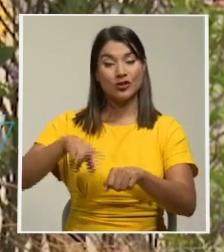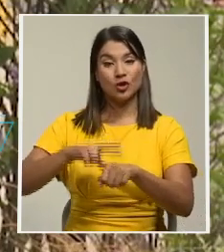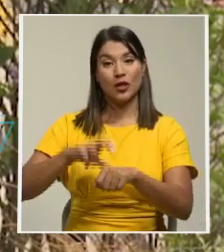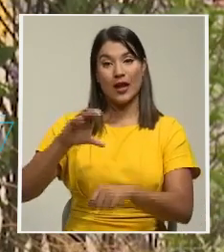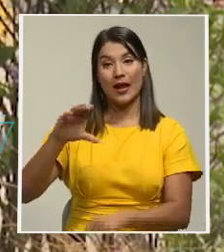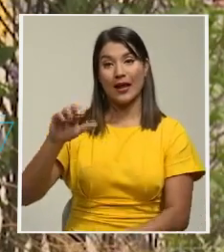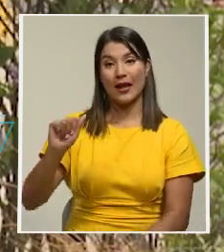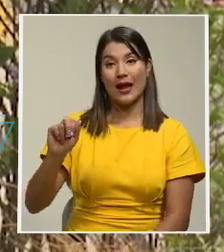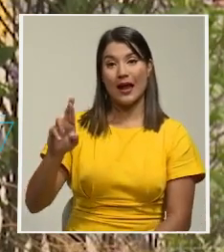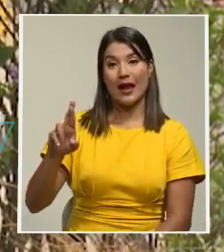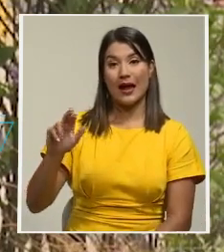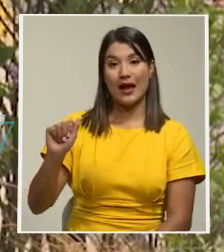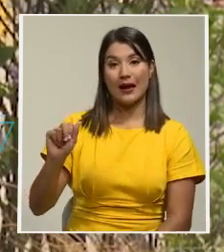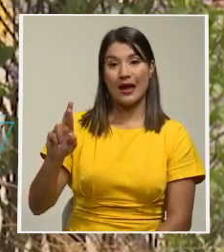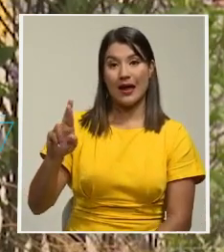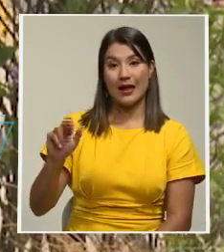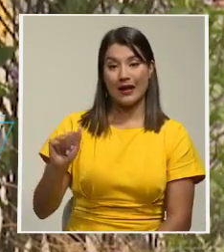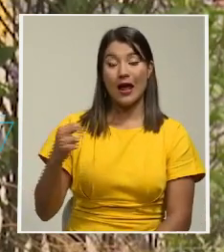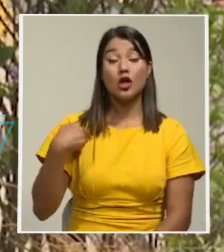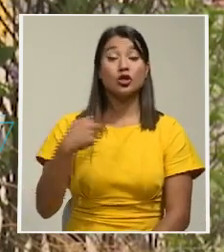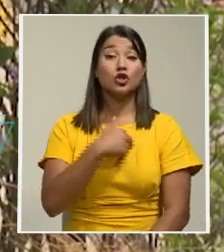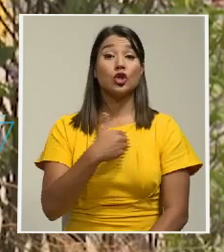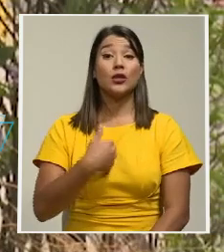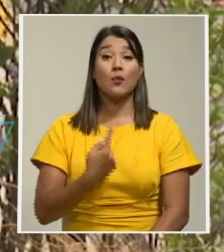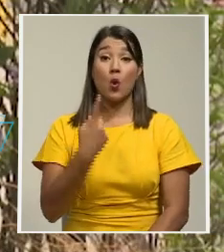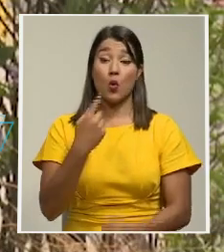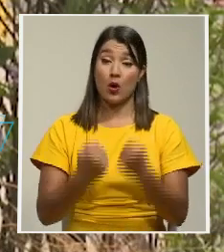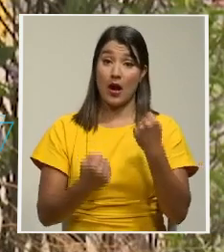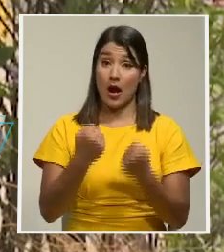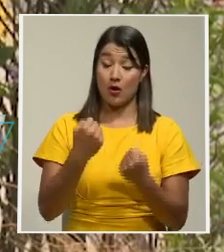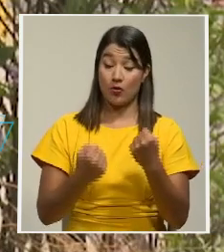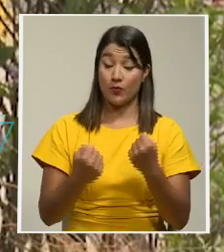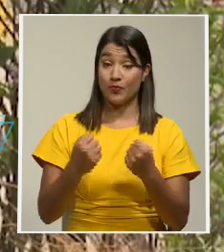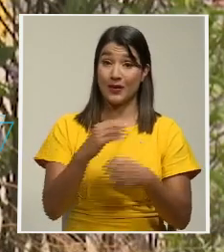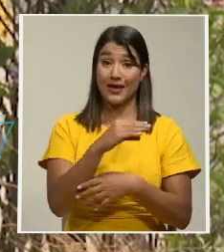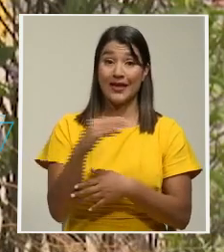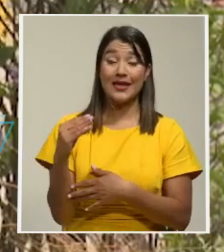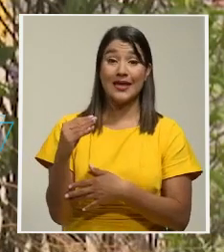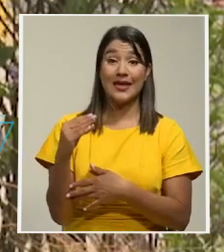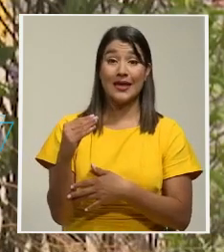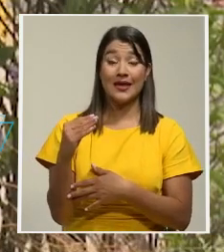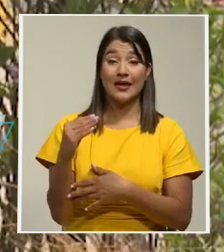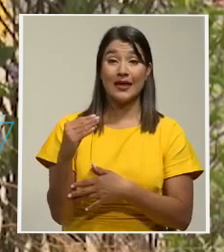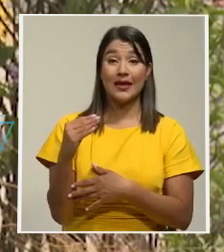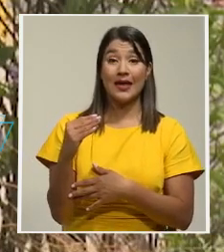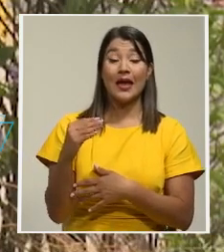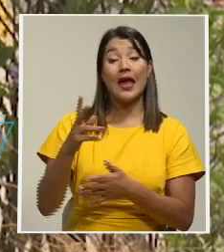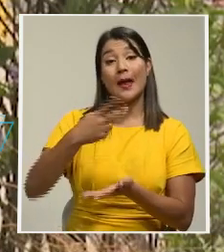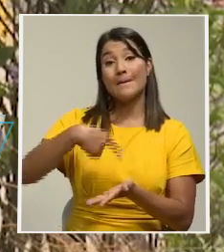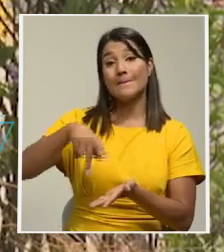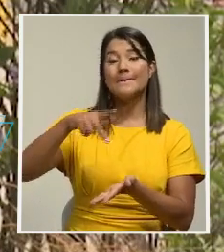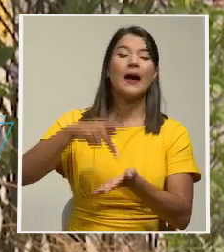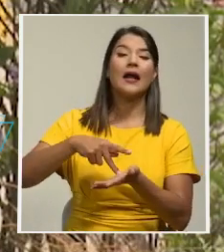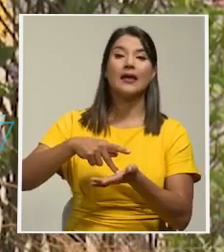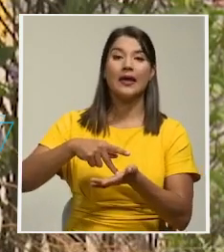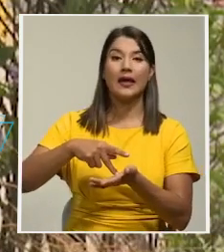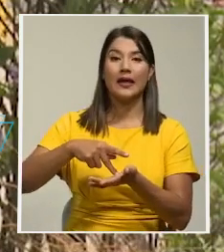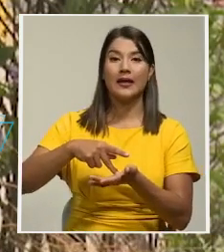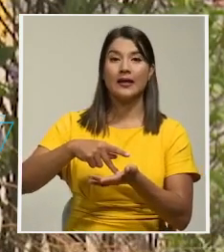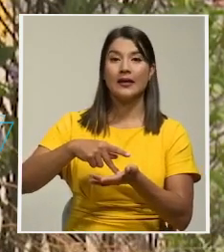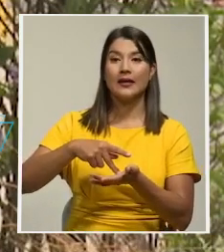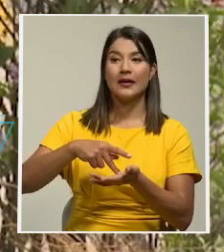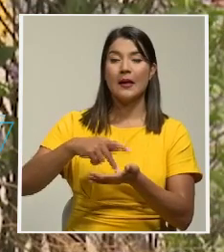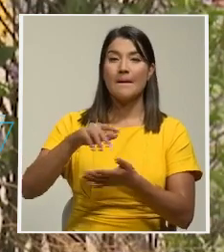un vehículo asignado y resulta que al parque le daban casi